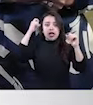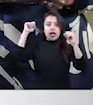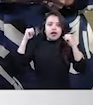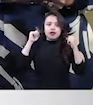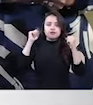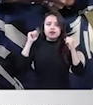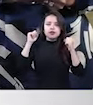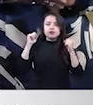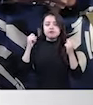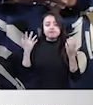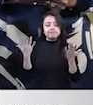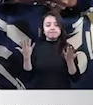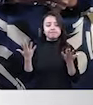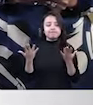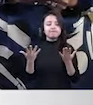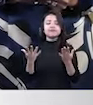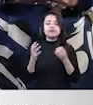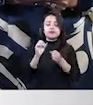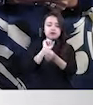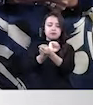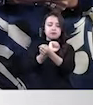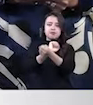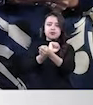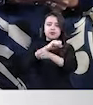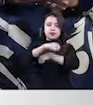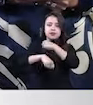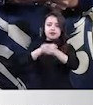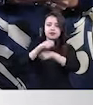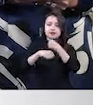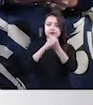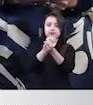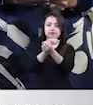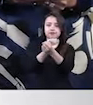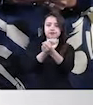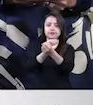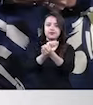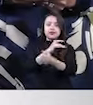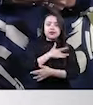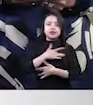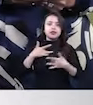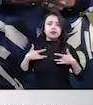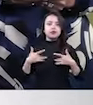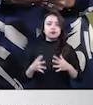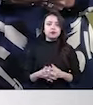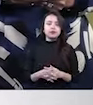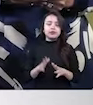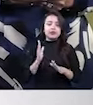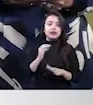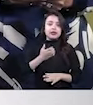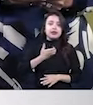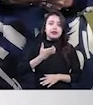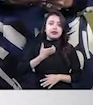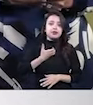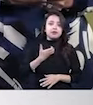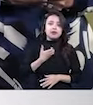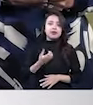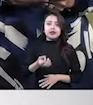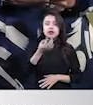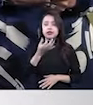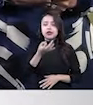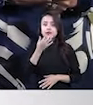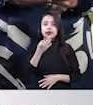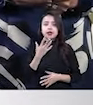dio a la tarea de amarrarse al prestador de salud y reclamar que le den los medicamentos